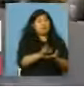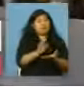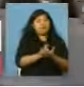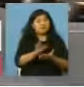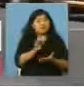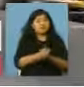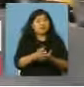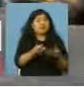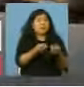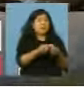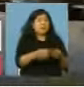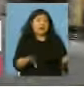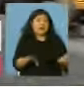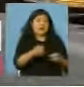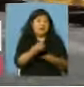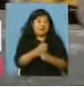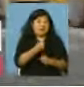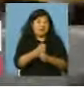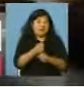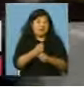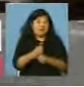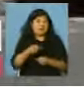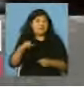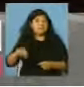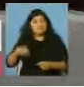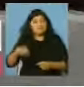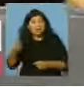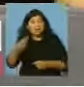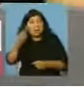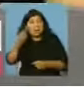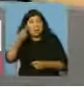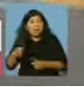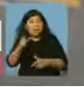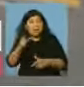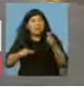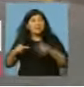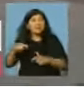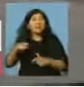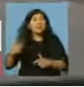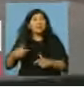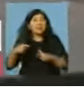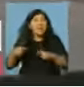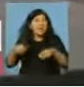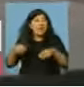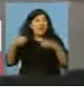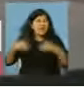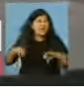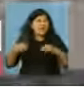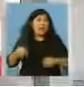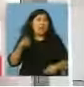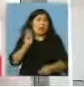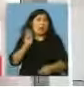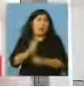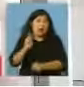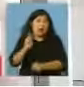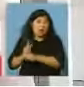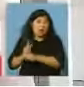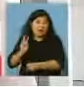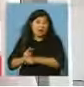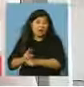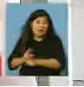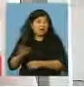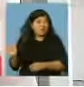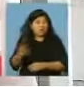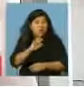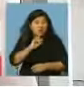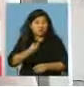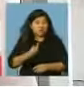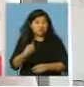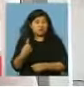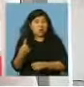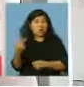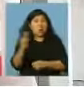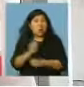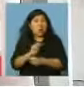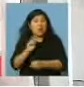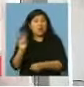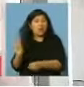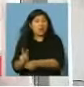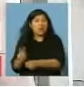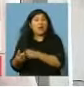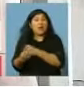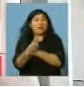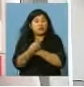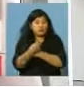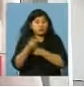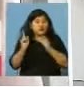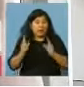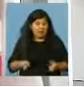empresarios, concientizar a la sociedad de manera de cuidarnos todos, primero nuestros empleados en nuestros establecimientos,